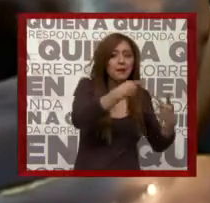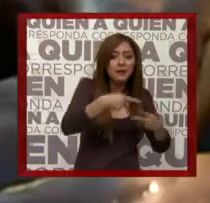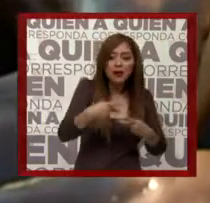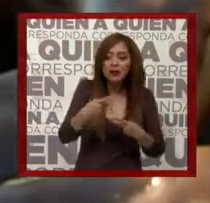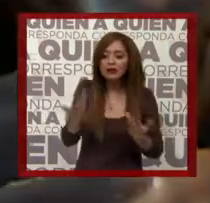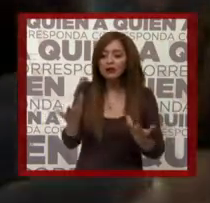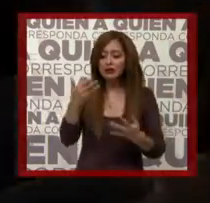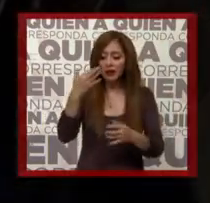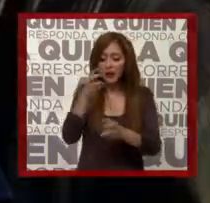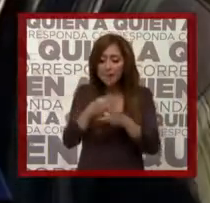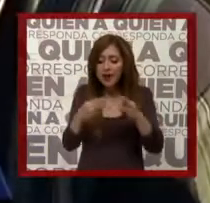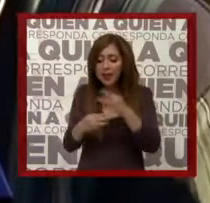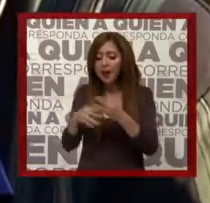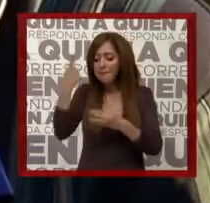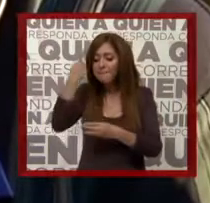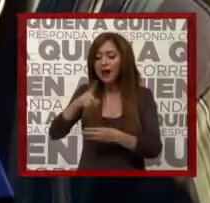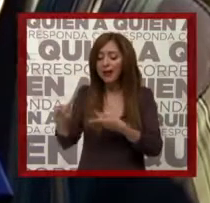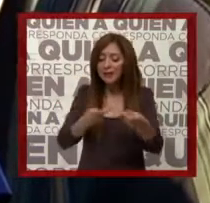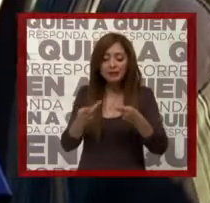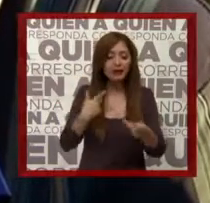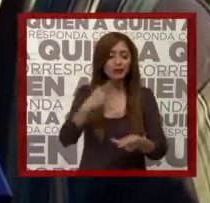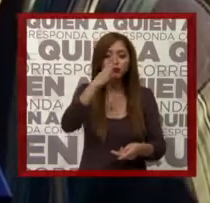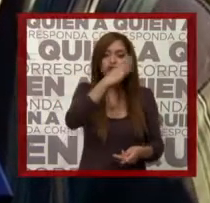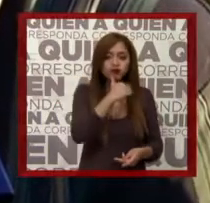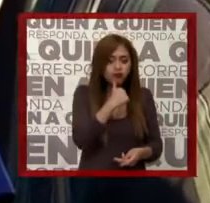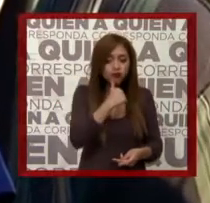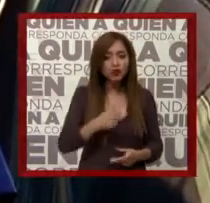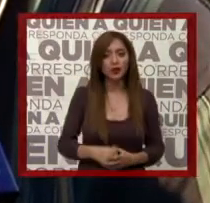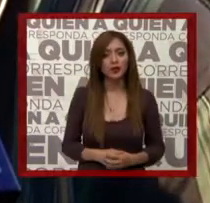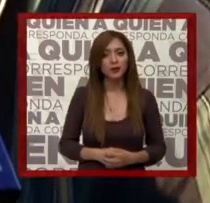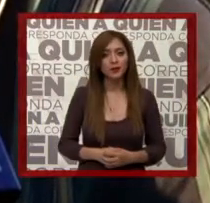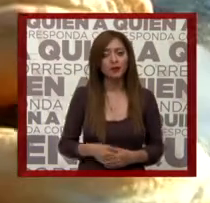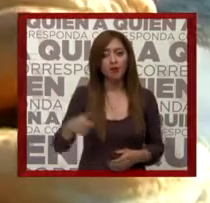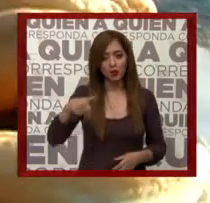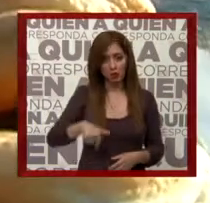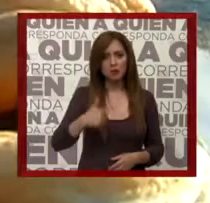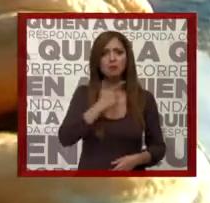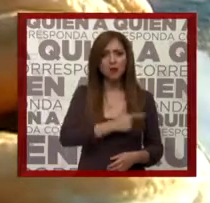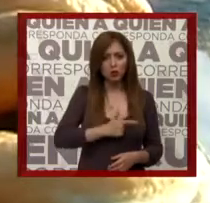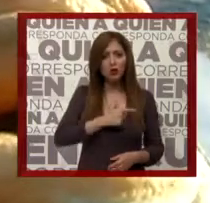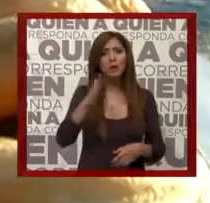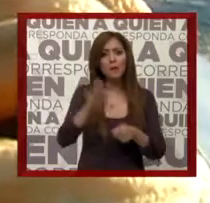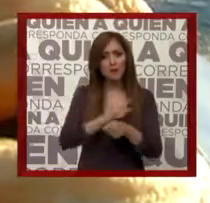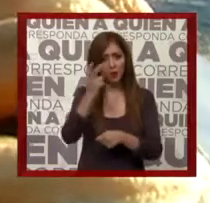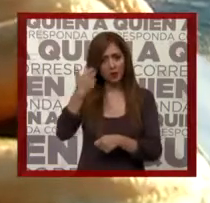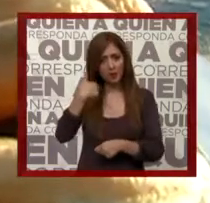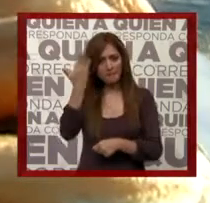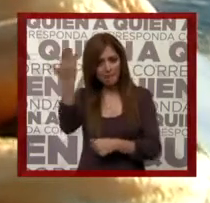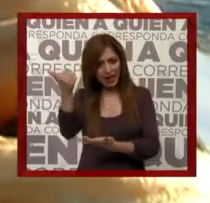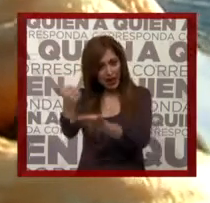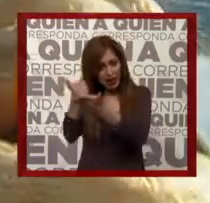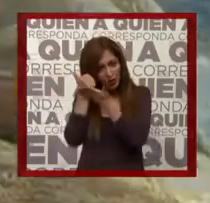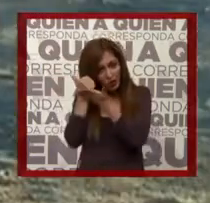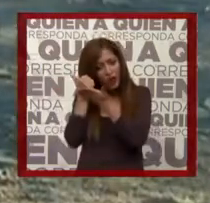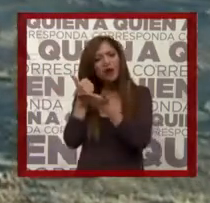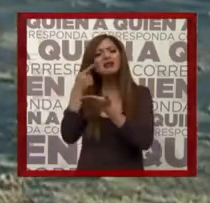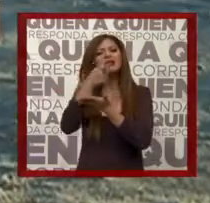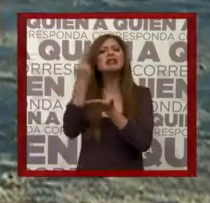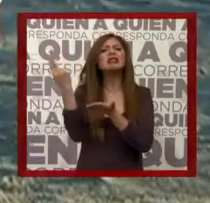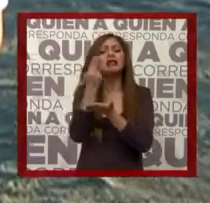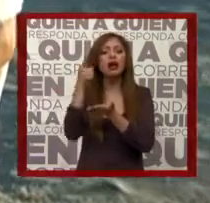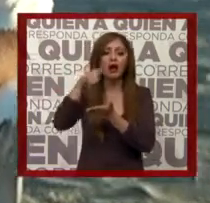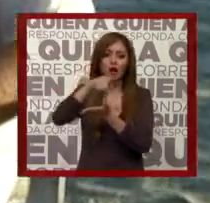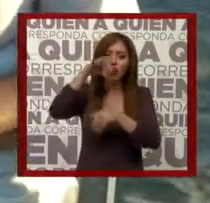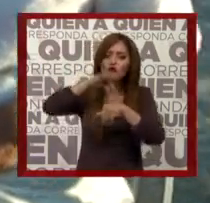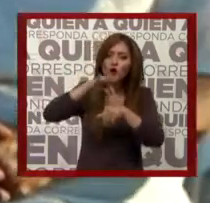los ingredientes. Me gusta, por eso estoy solicitando la ayuda. El señor Manuel y su esposa Consuelo necesitan de atención